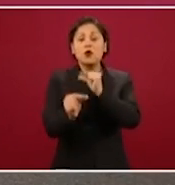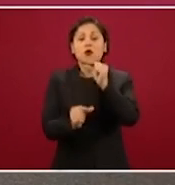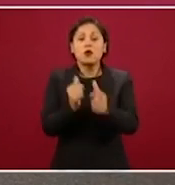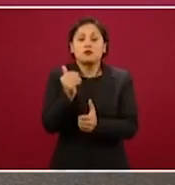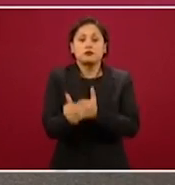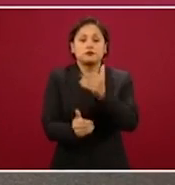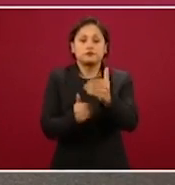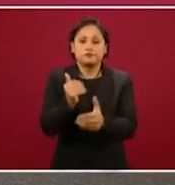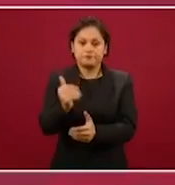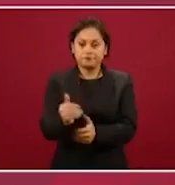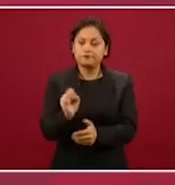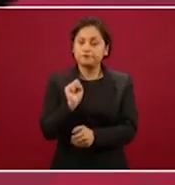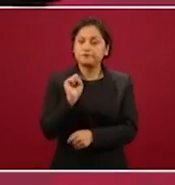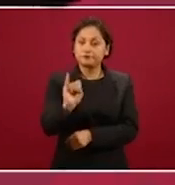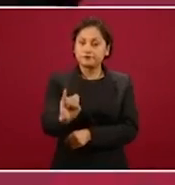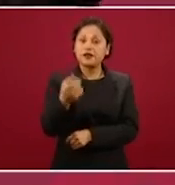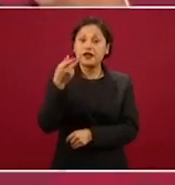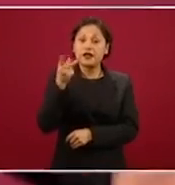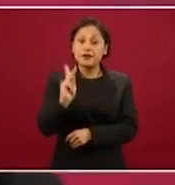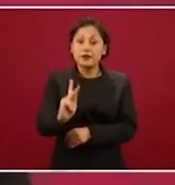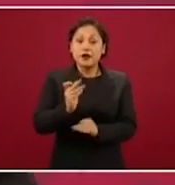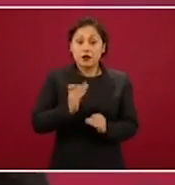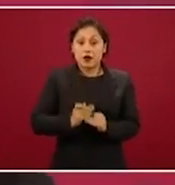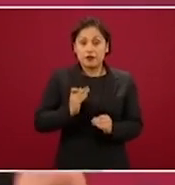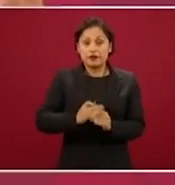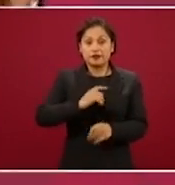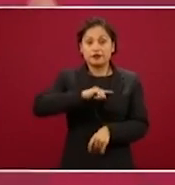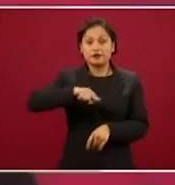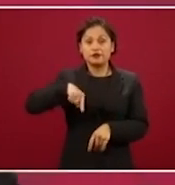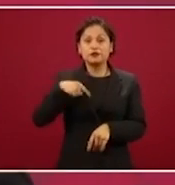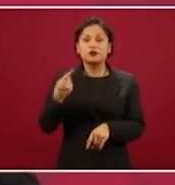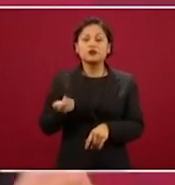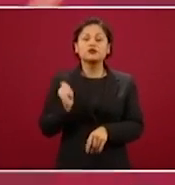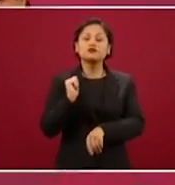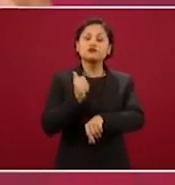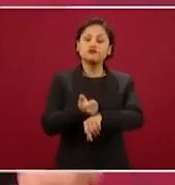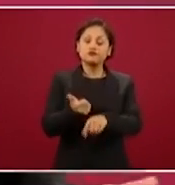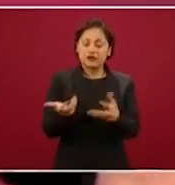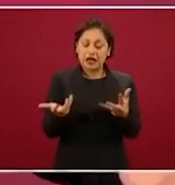pero estamos creando los mecanismos y además